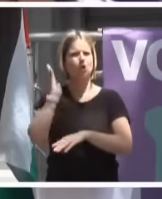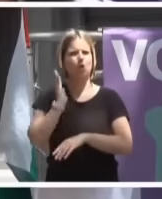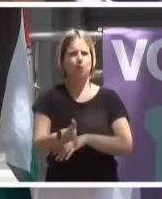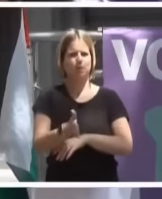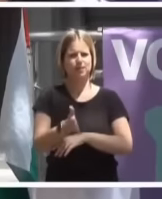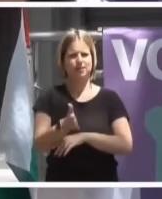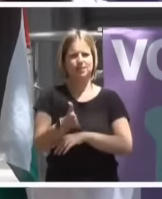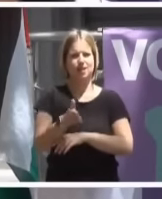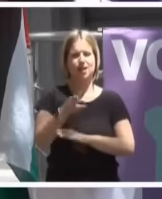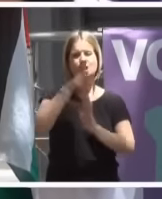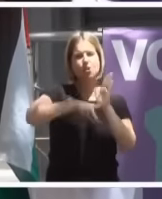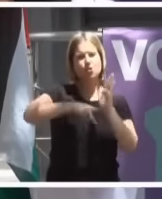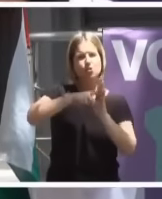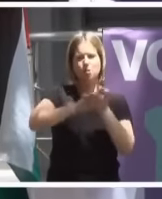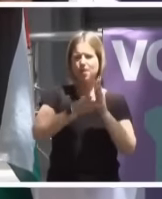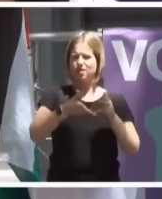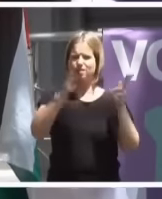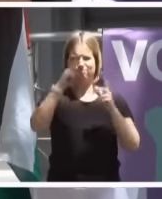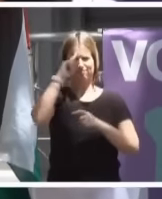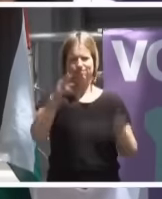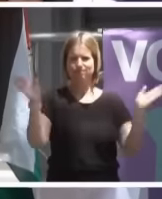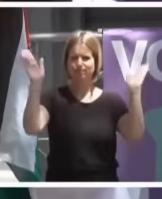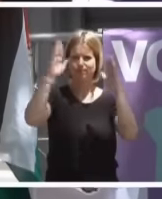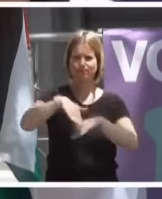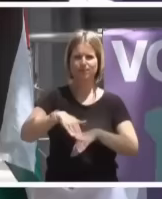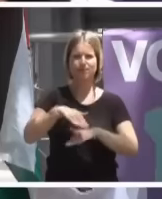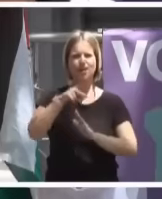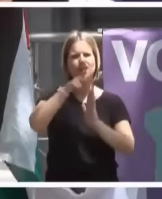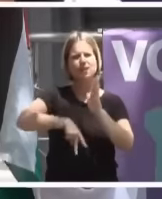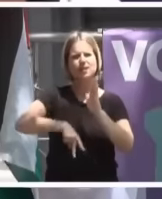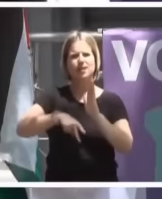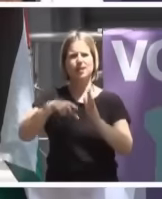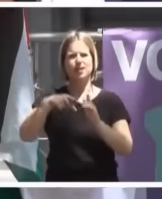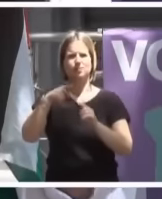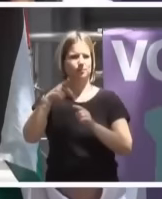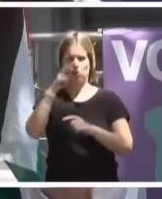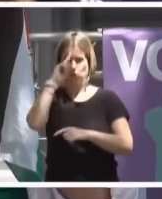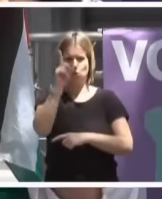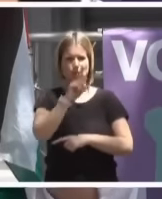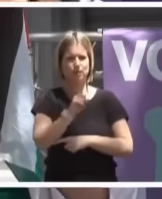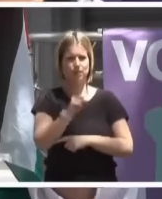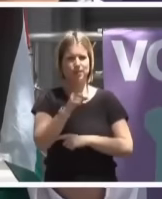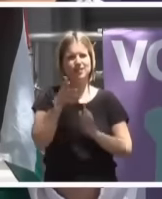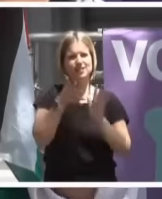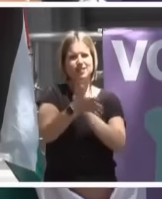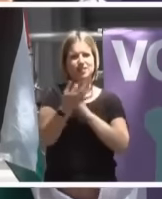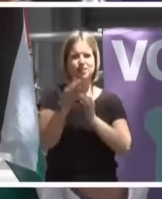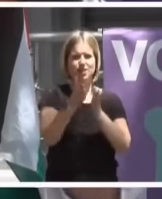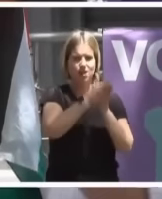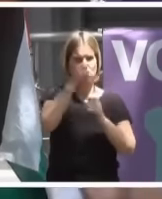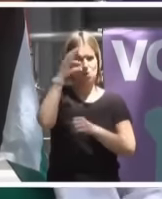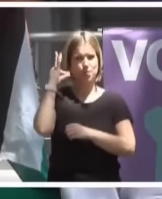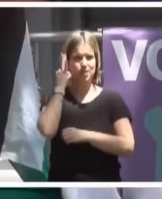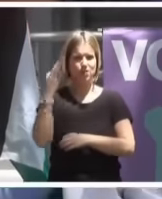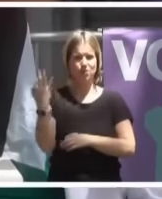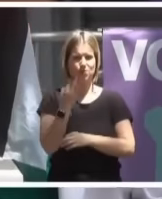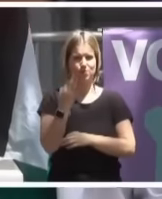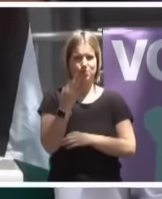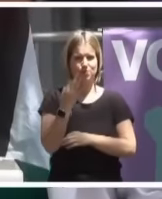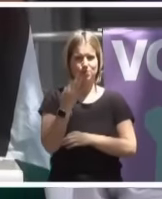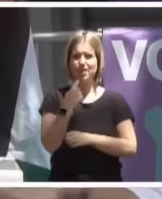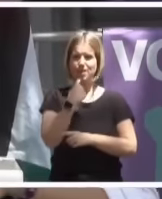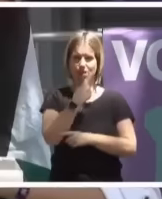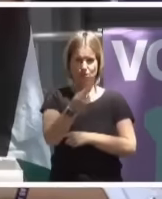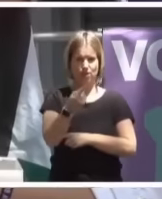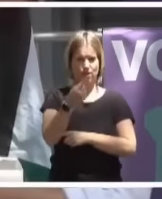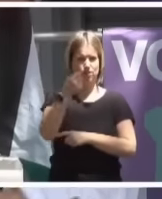No respeta las reglas democráticas, no respeta las reglas del juego. Porque ¿qué significa, compañeros y compañeras? Lo que está